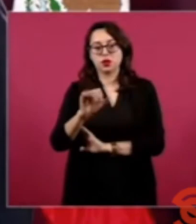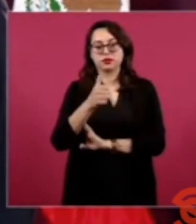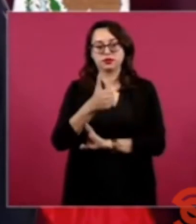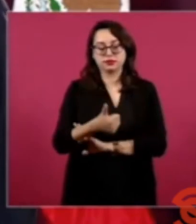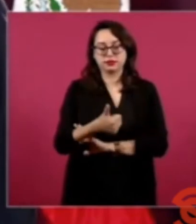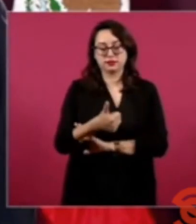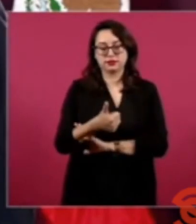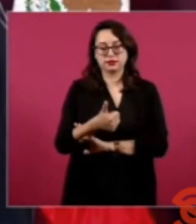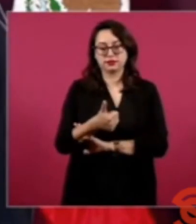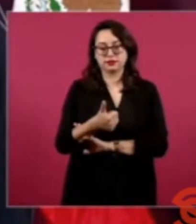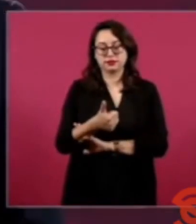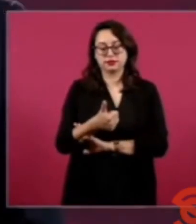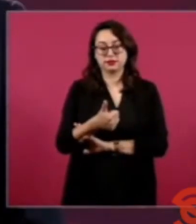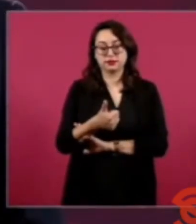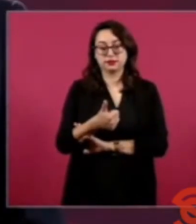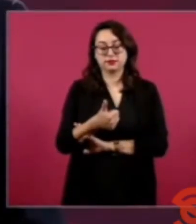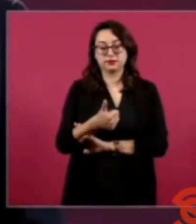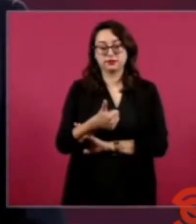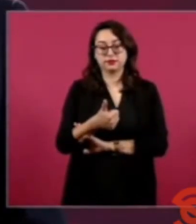hasta